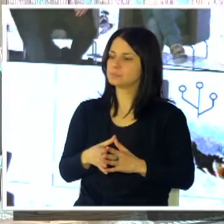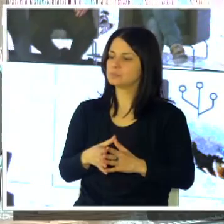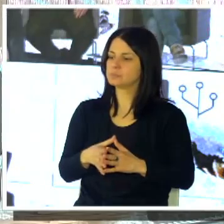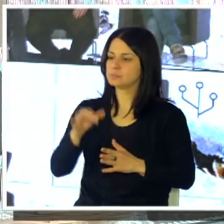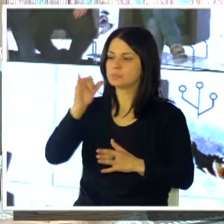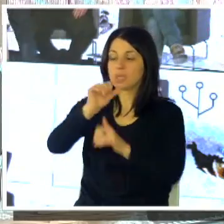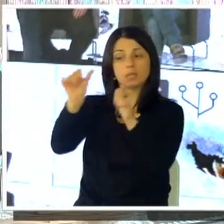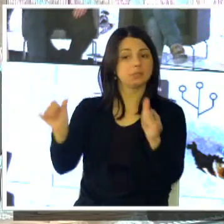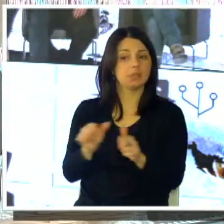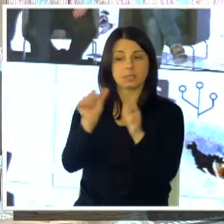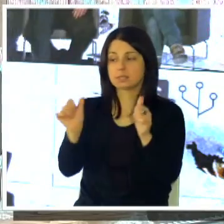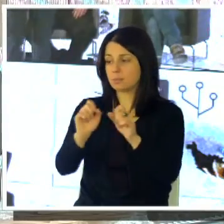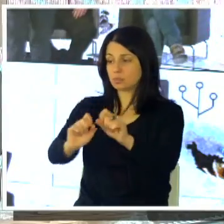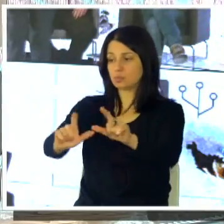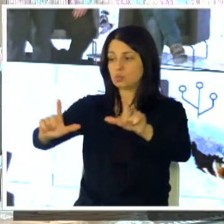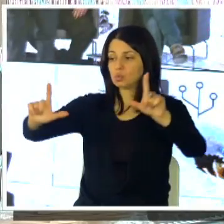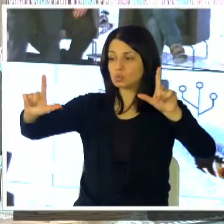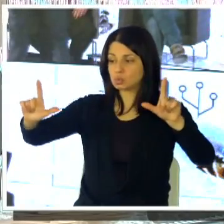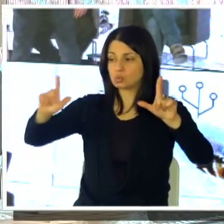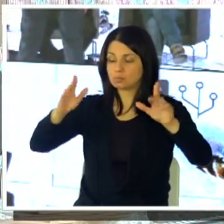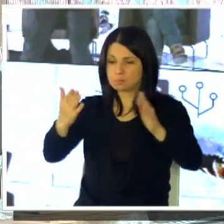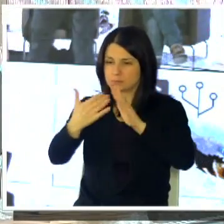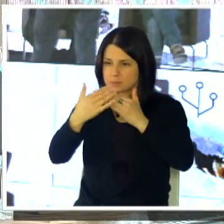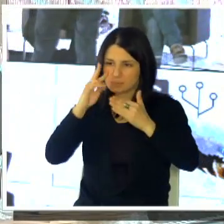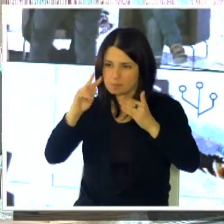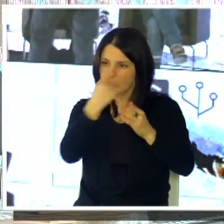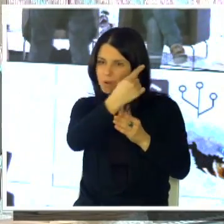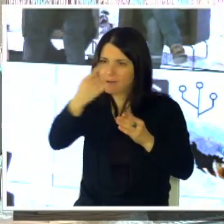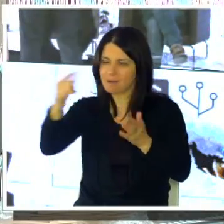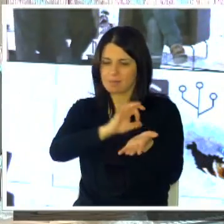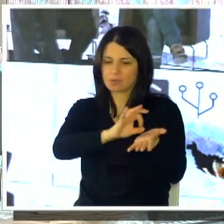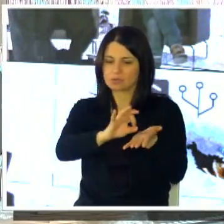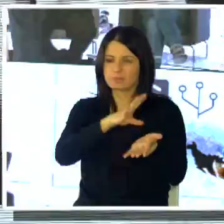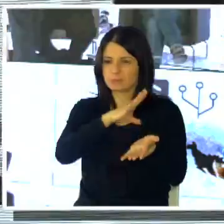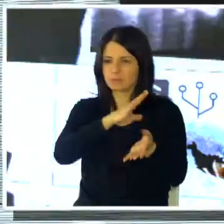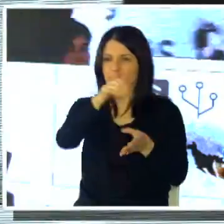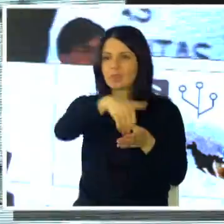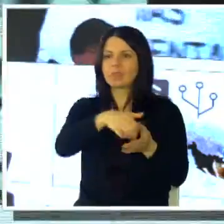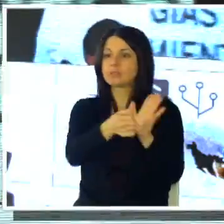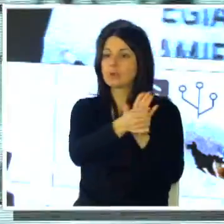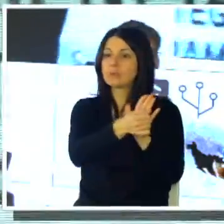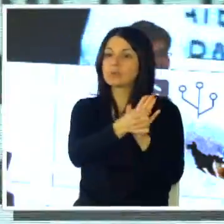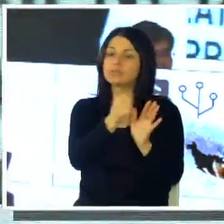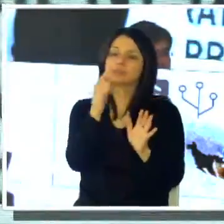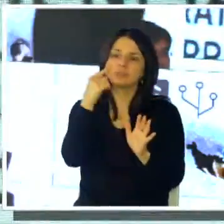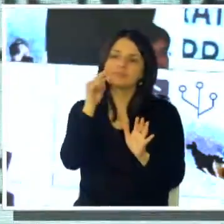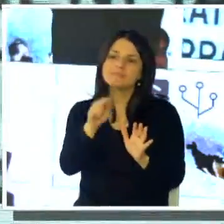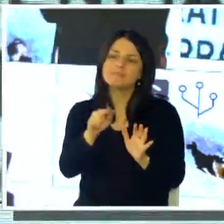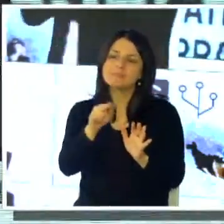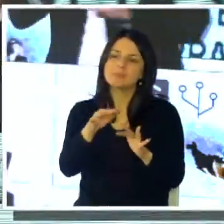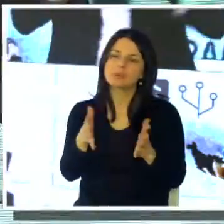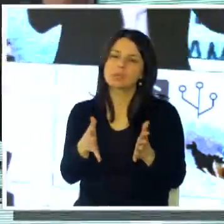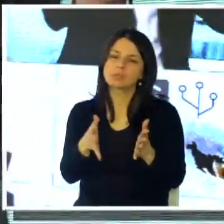Si hacemos el zoom, en cada uno de estos servicios, en cada uno de estos componentes que divide mi aplicación, lo que vamos a tener